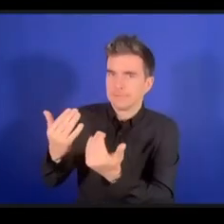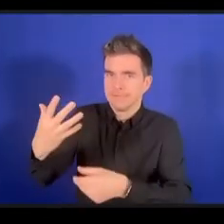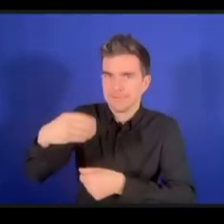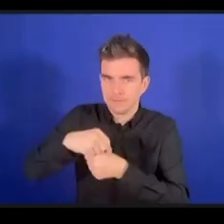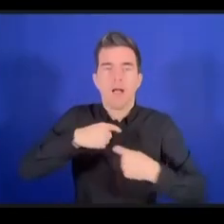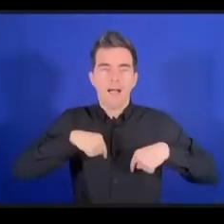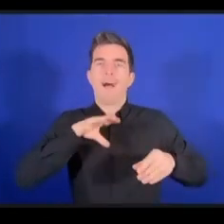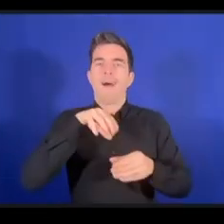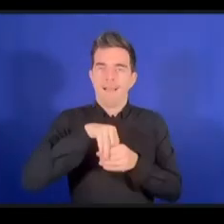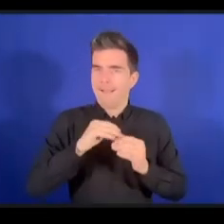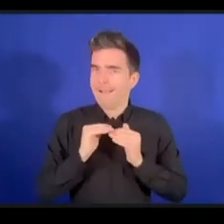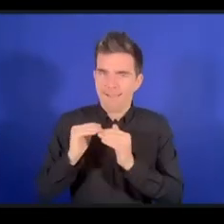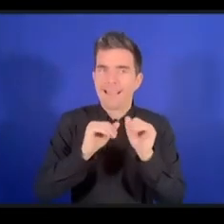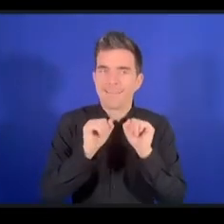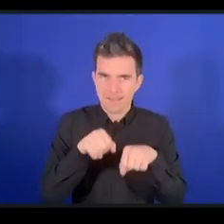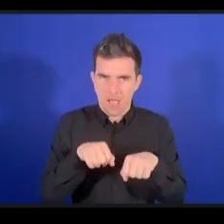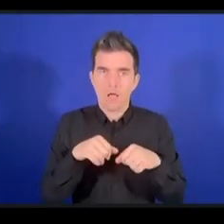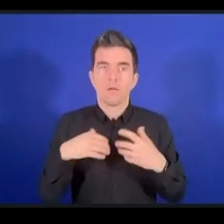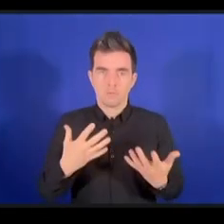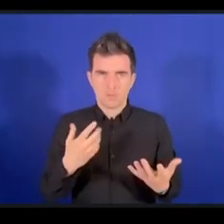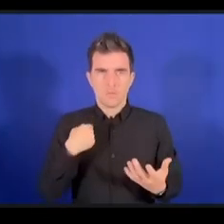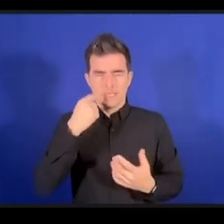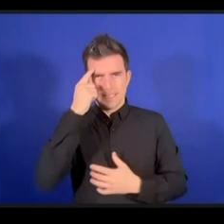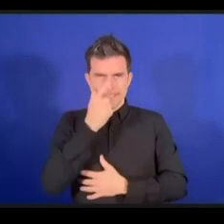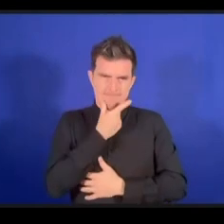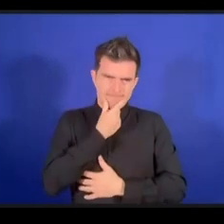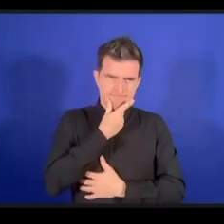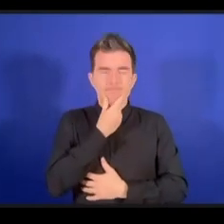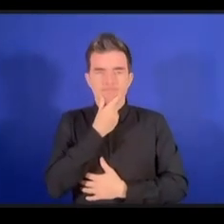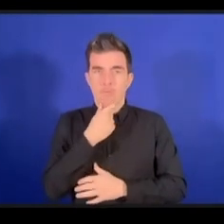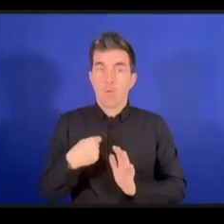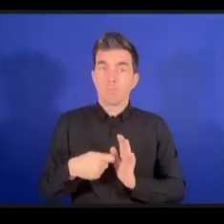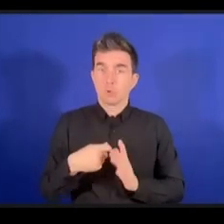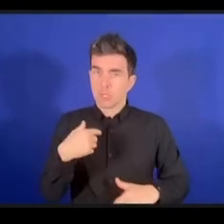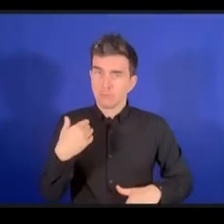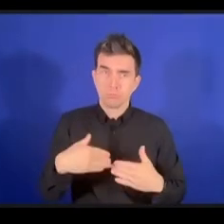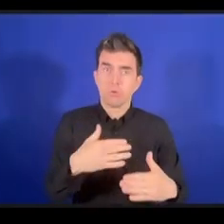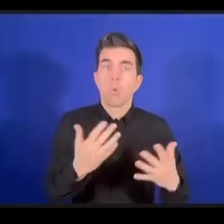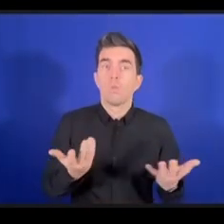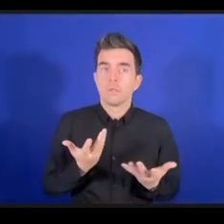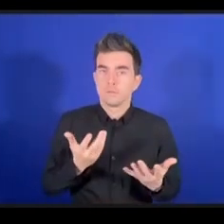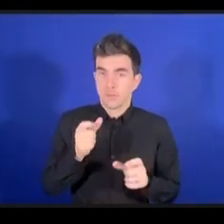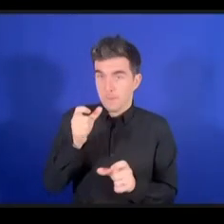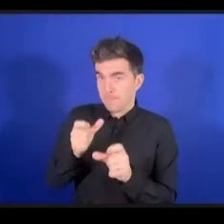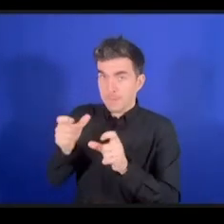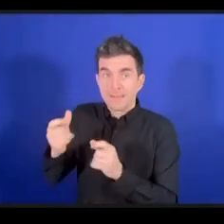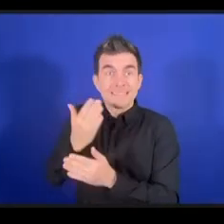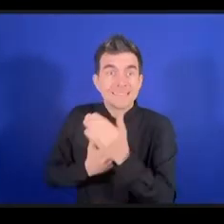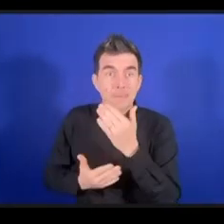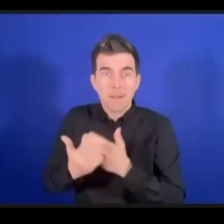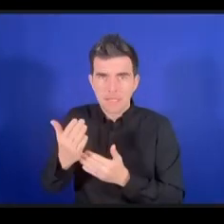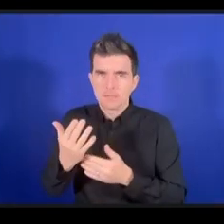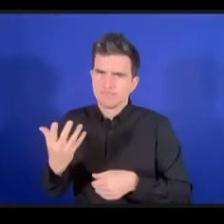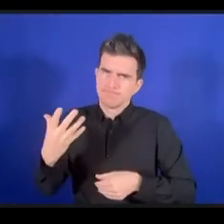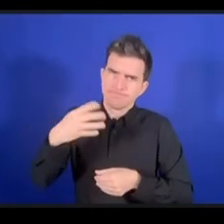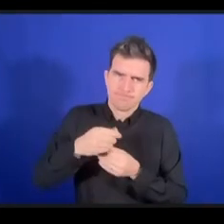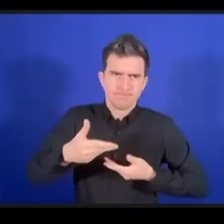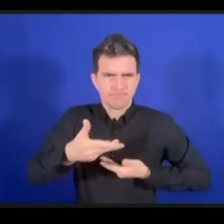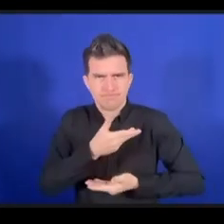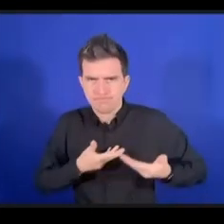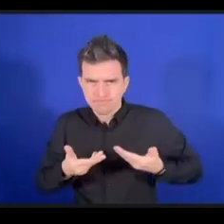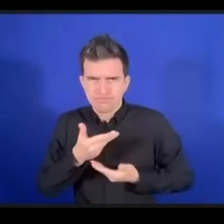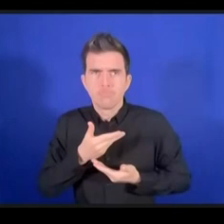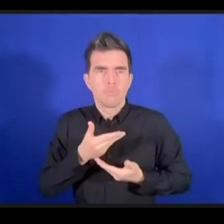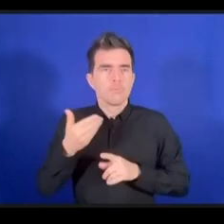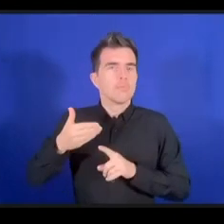mayormente en más casos que no hemos destacado la necesidad de que necesitamos